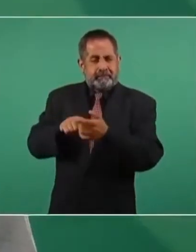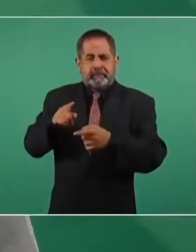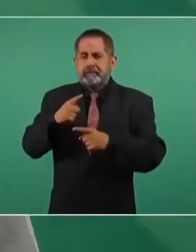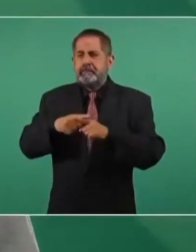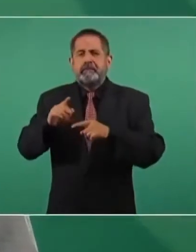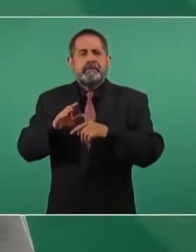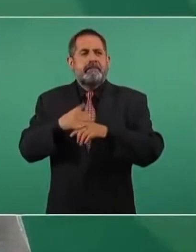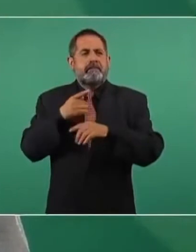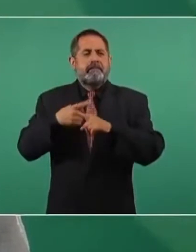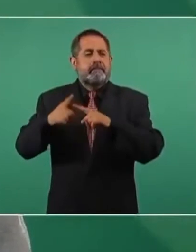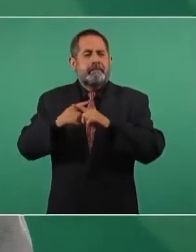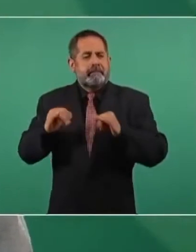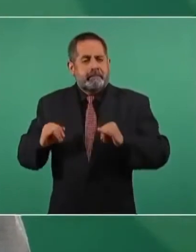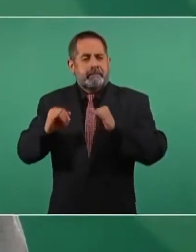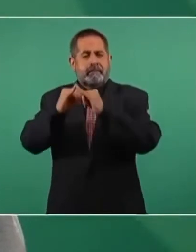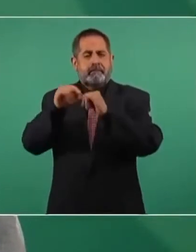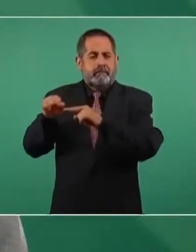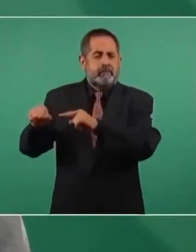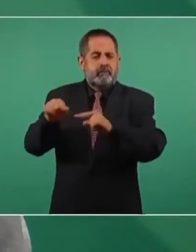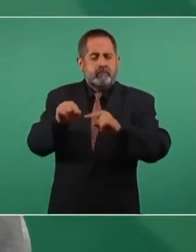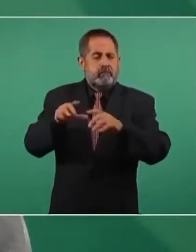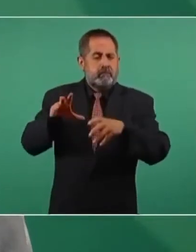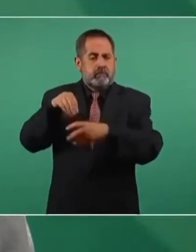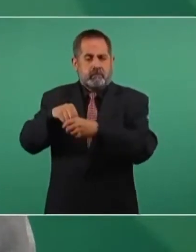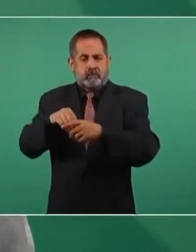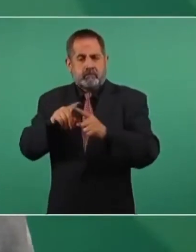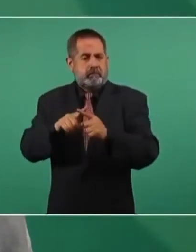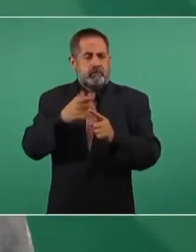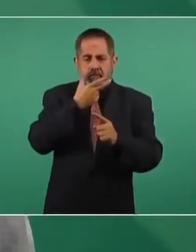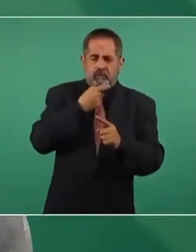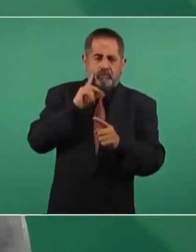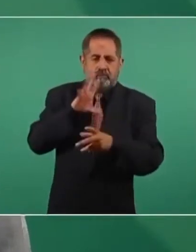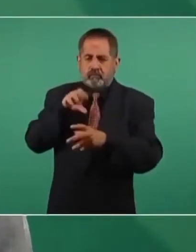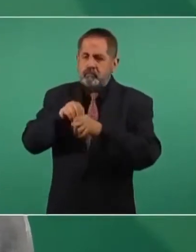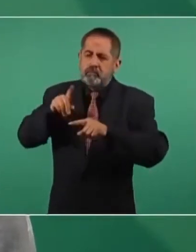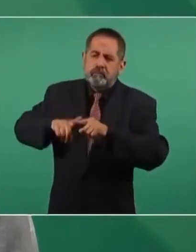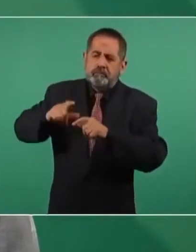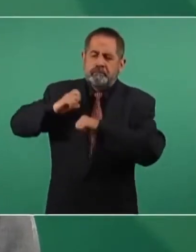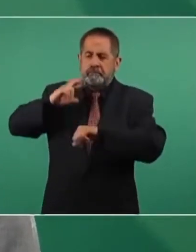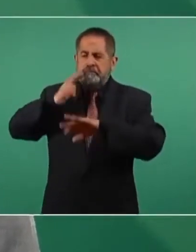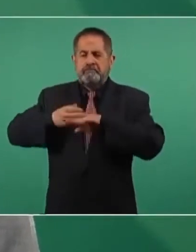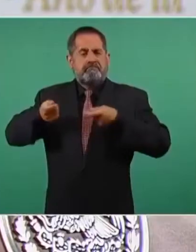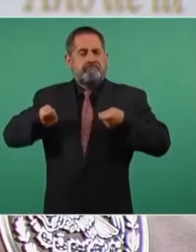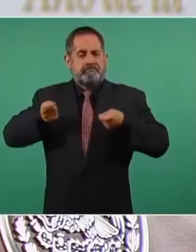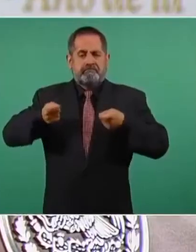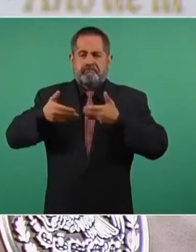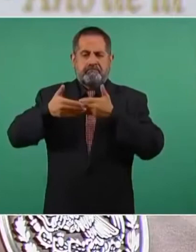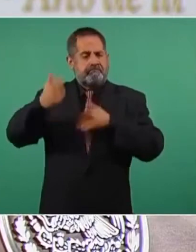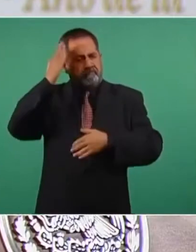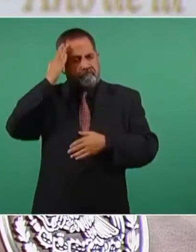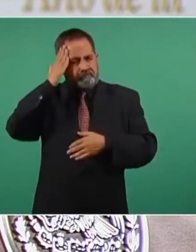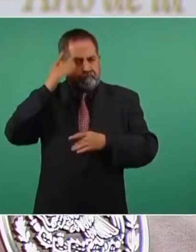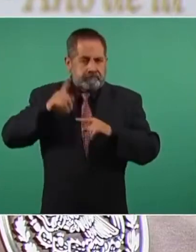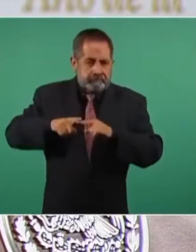instituciones tienen que ver mucho con las mujeres y con los hombres que las conducen, que las dirigen,